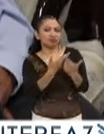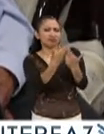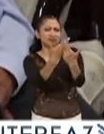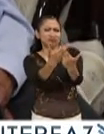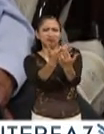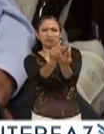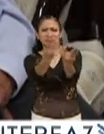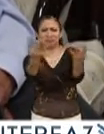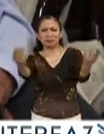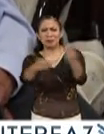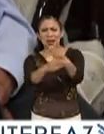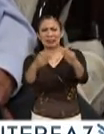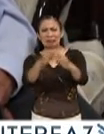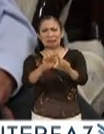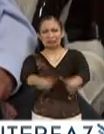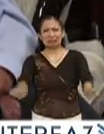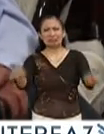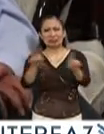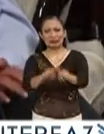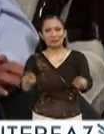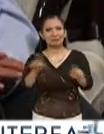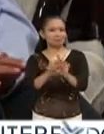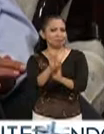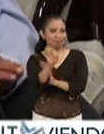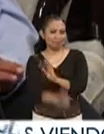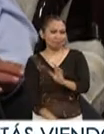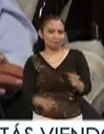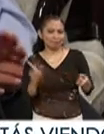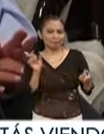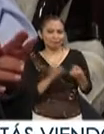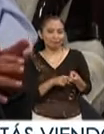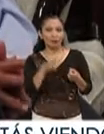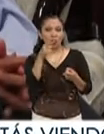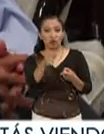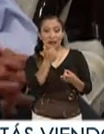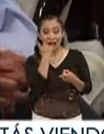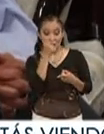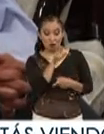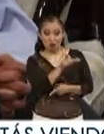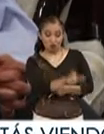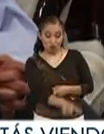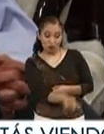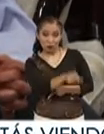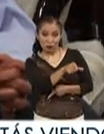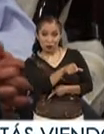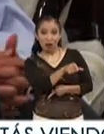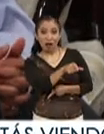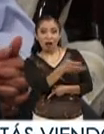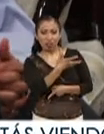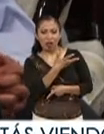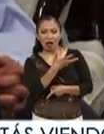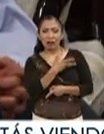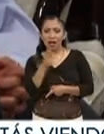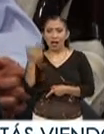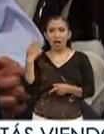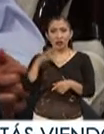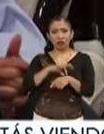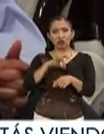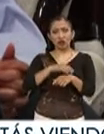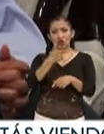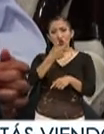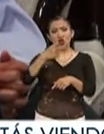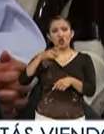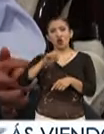gran cantidad de herramientas. Por ejemplo, un alumno encuentra con el doctor